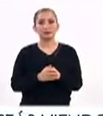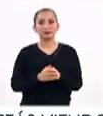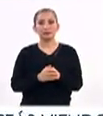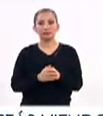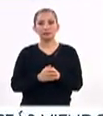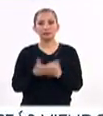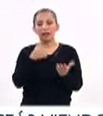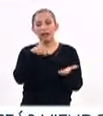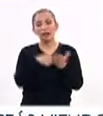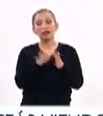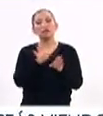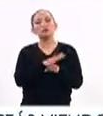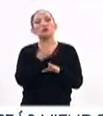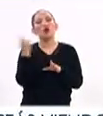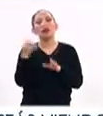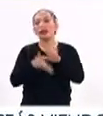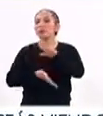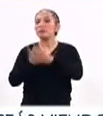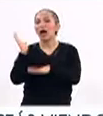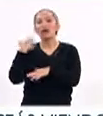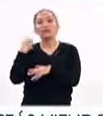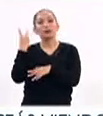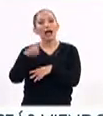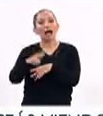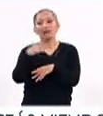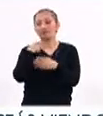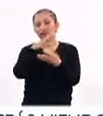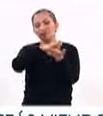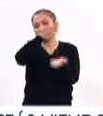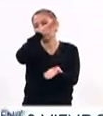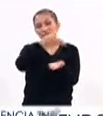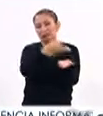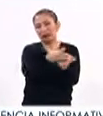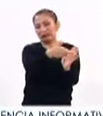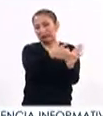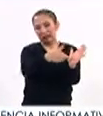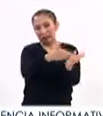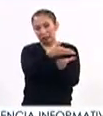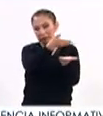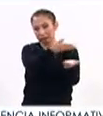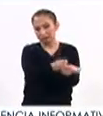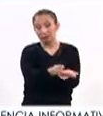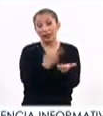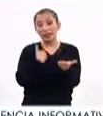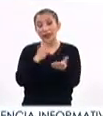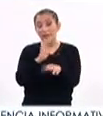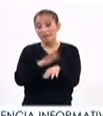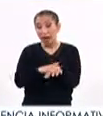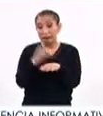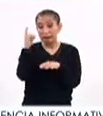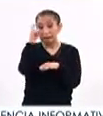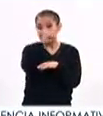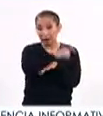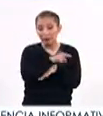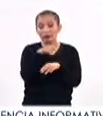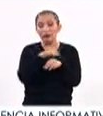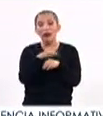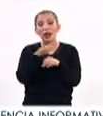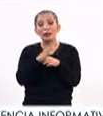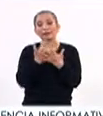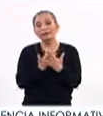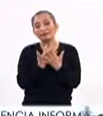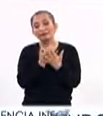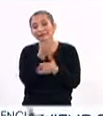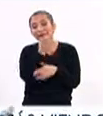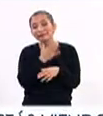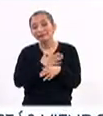carta de exposición de motivos, pues papelería en general de ese tipo. Y yo creo que el mayor reto fue esperar